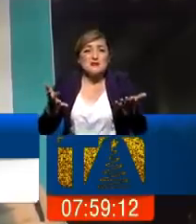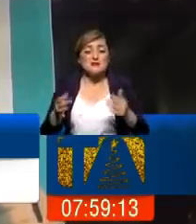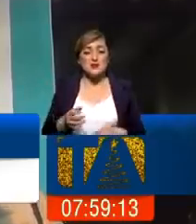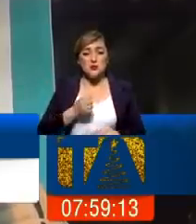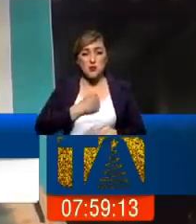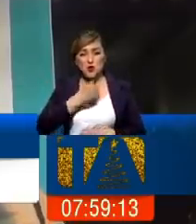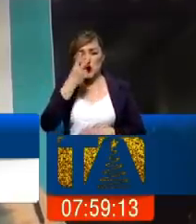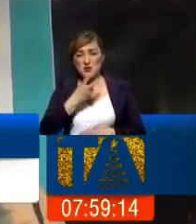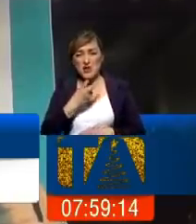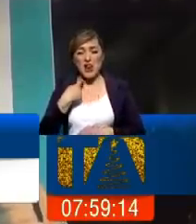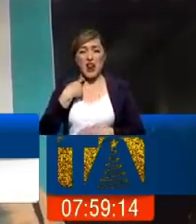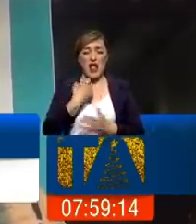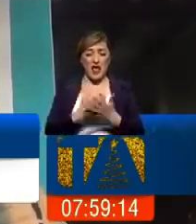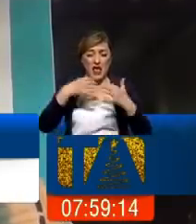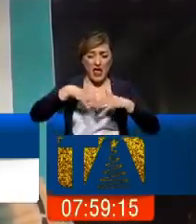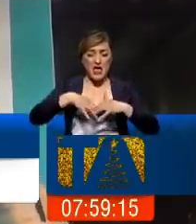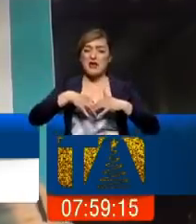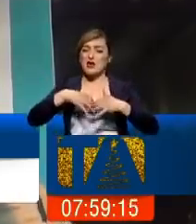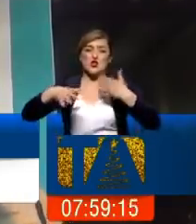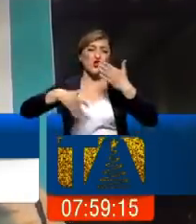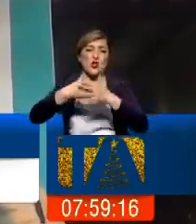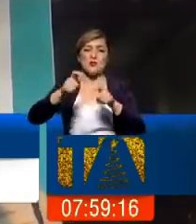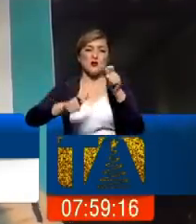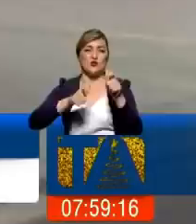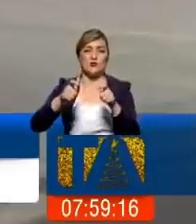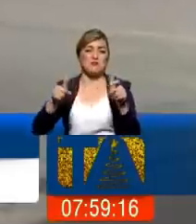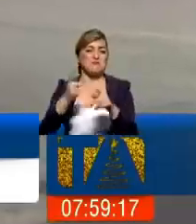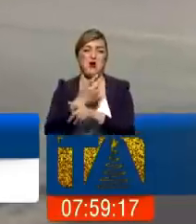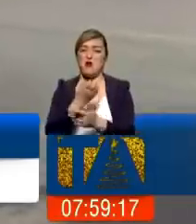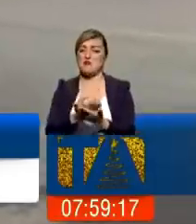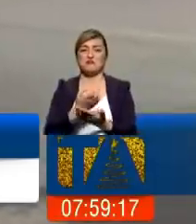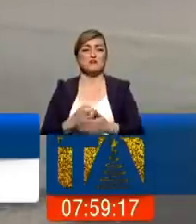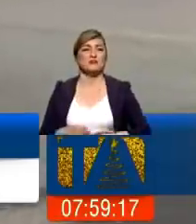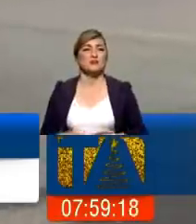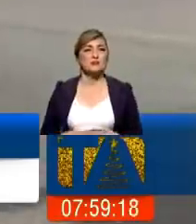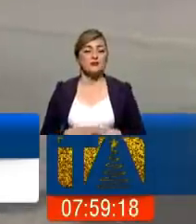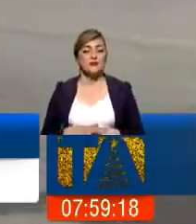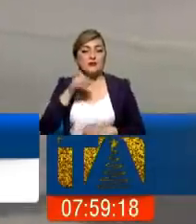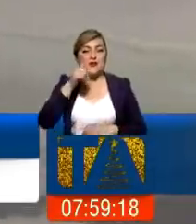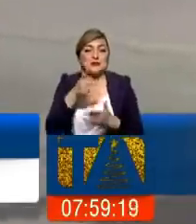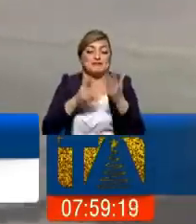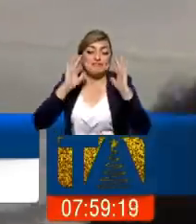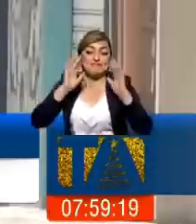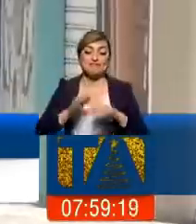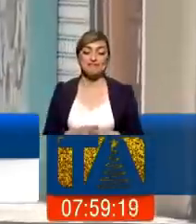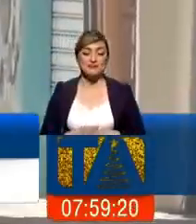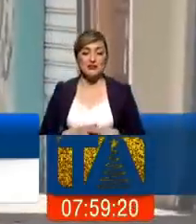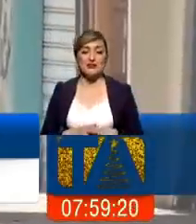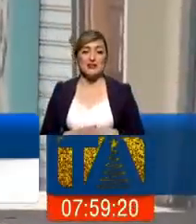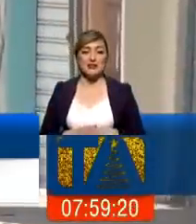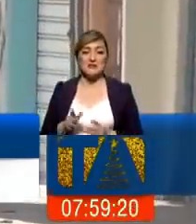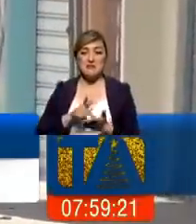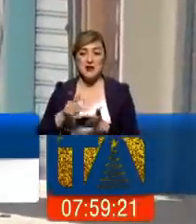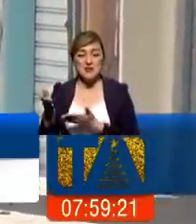el dueño del hotel, es todo mundo que vamos a tener graves consecuencias económicas. No saben qué va a pasar mañana. Temen ya no podrán pagar ni